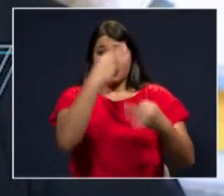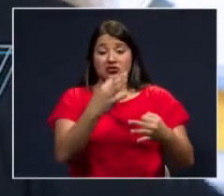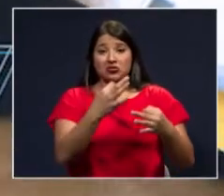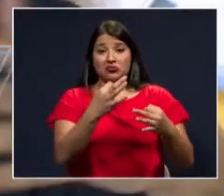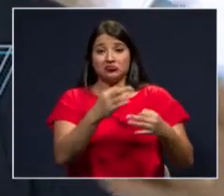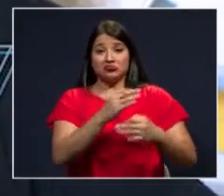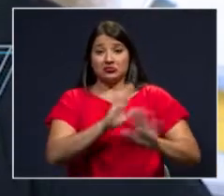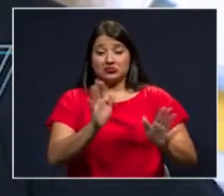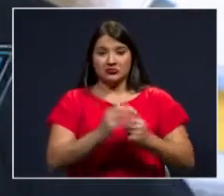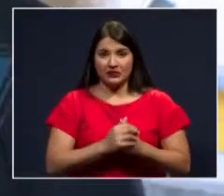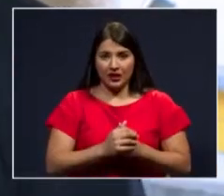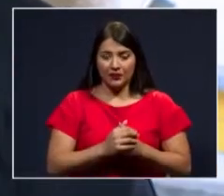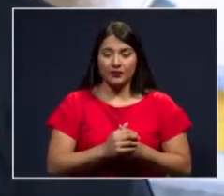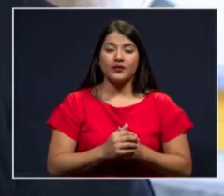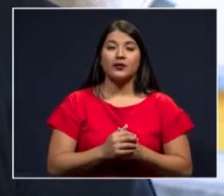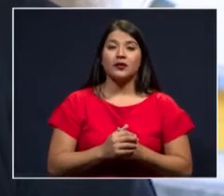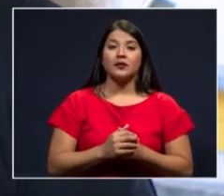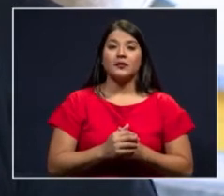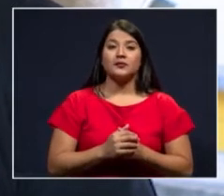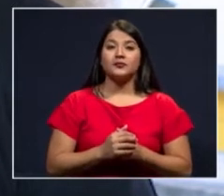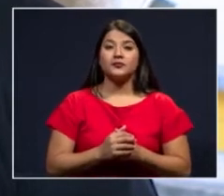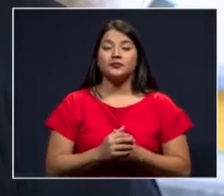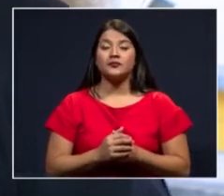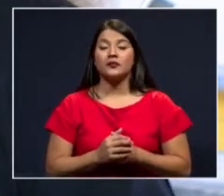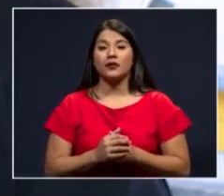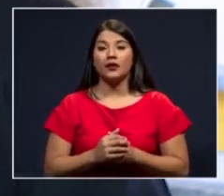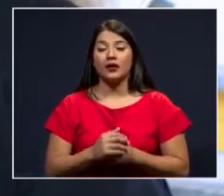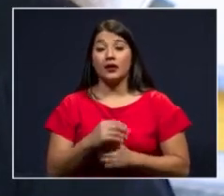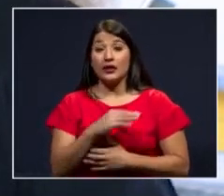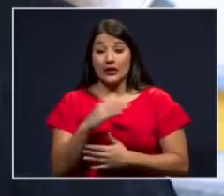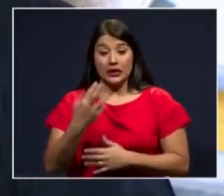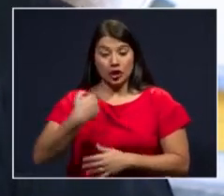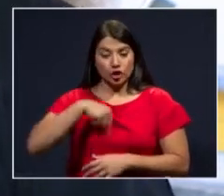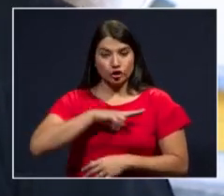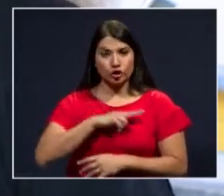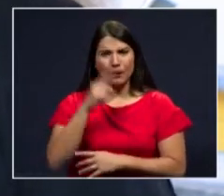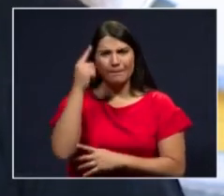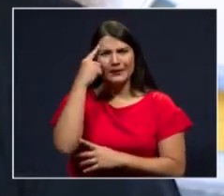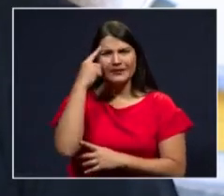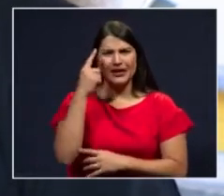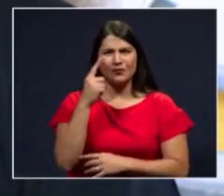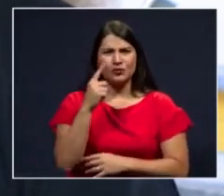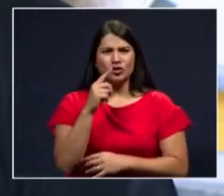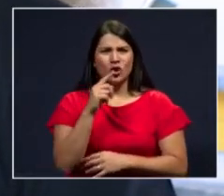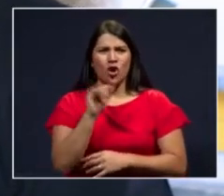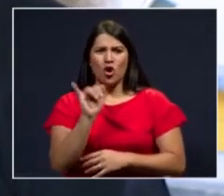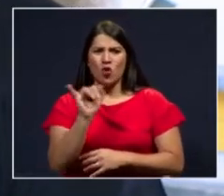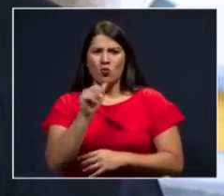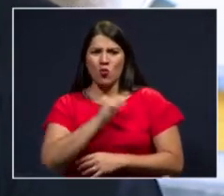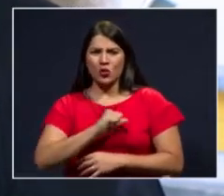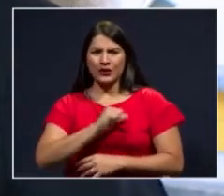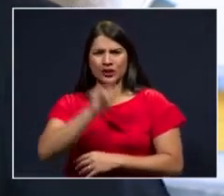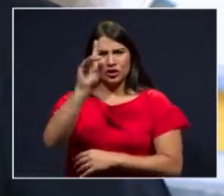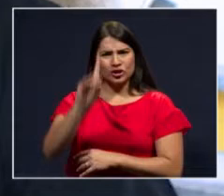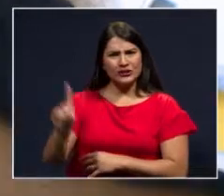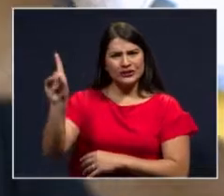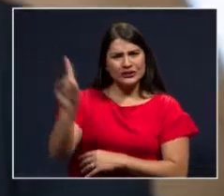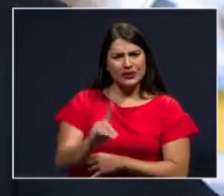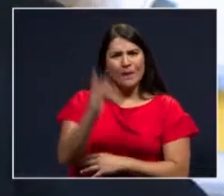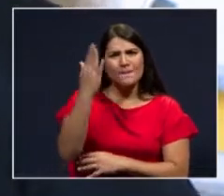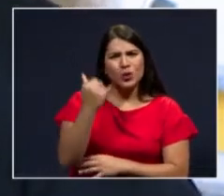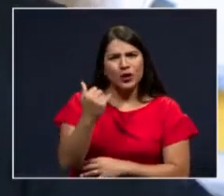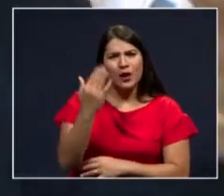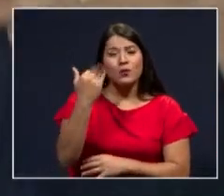posteriores, judiciales incluso el año pasado, que nosotros lo consideramos como discriminatorio. ¿Por qué? Porque están utilizando